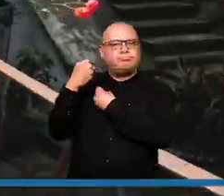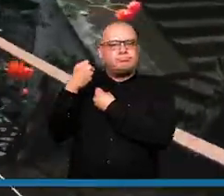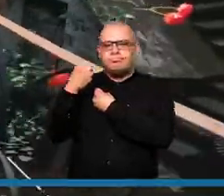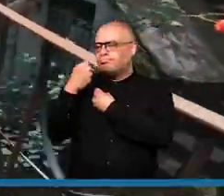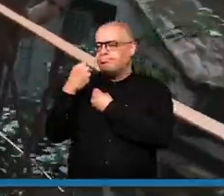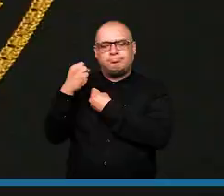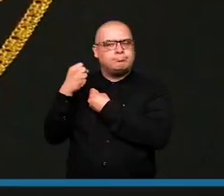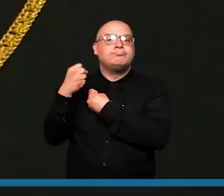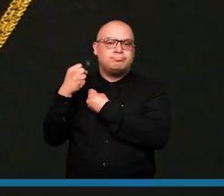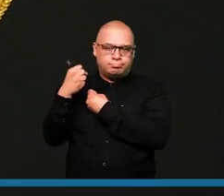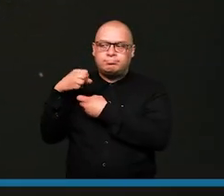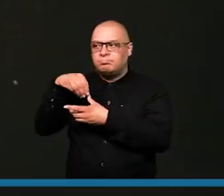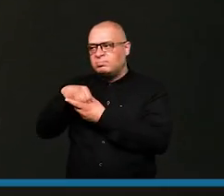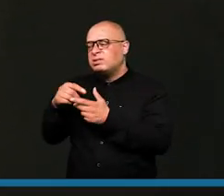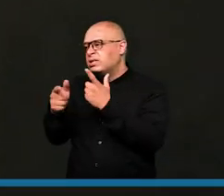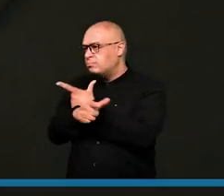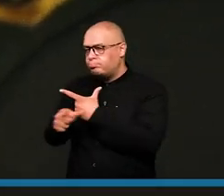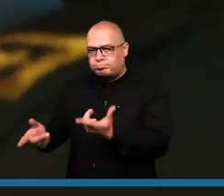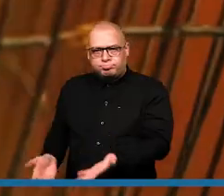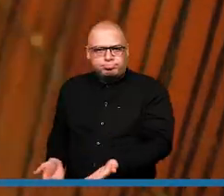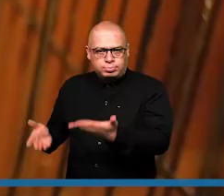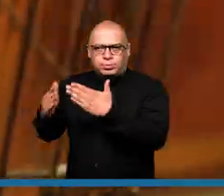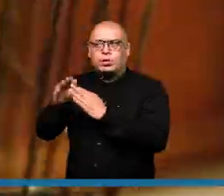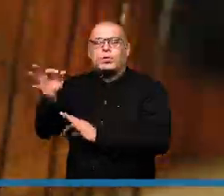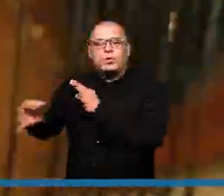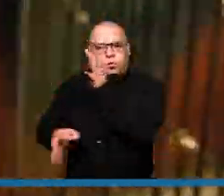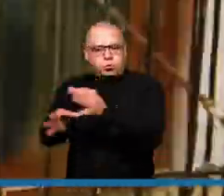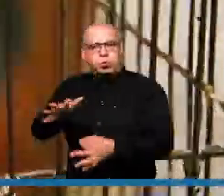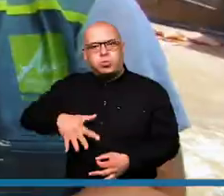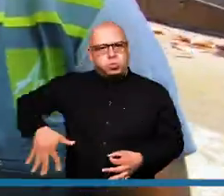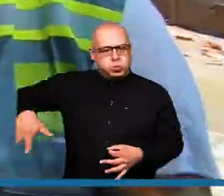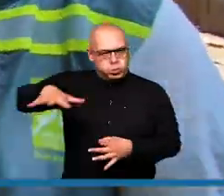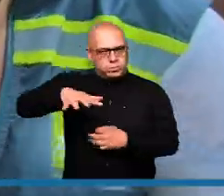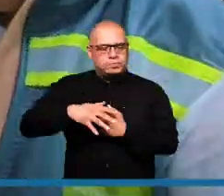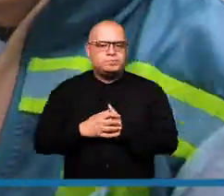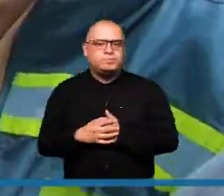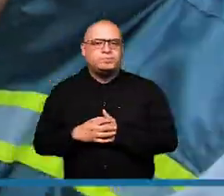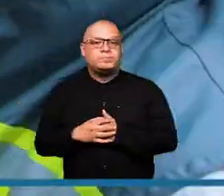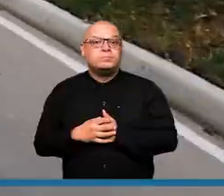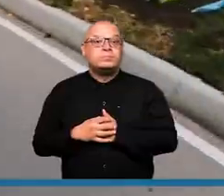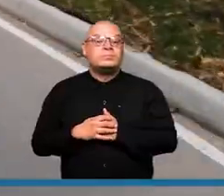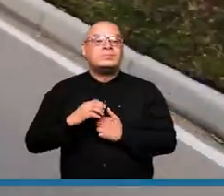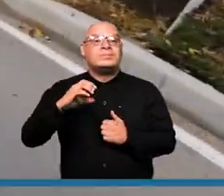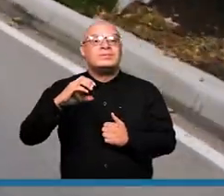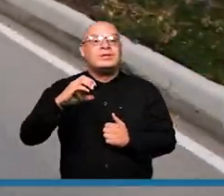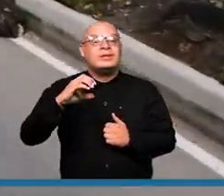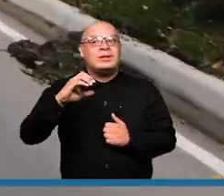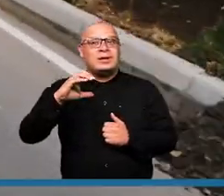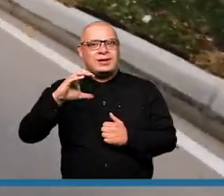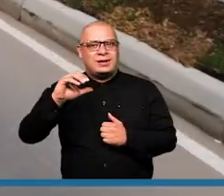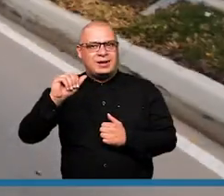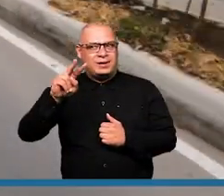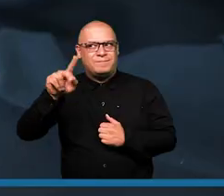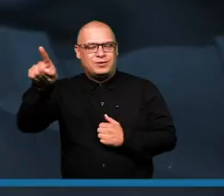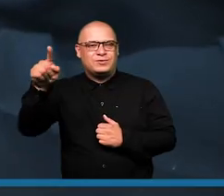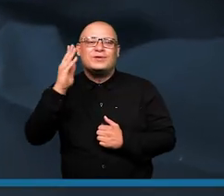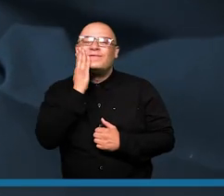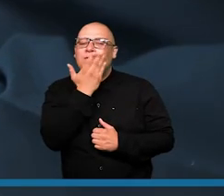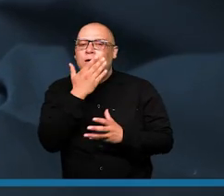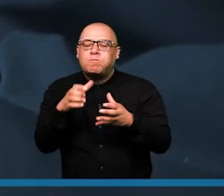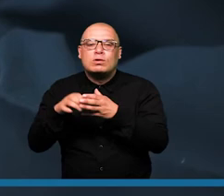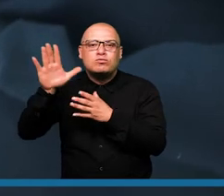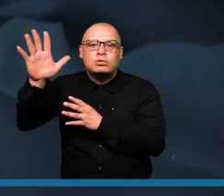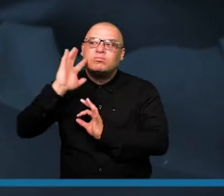tráfico ilegal y ponerlas a buen recaudo de la naturaleza, llevarlas al CAF, al Centro de Atención de la Fauna Silvestre, para que sean valorados